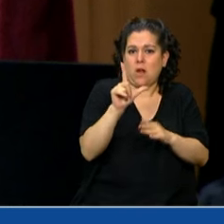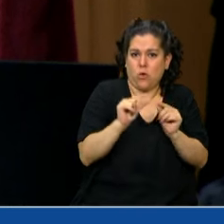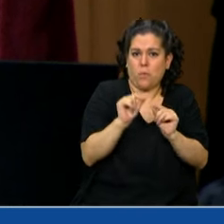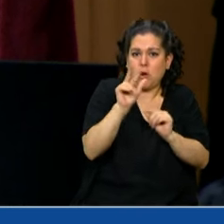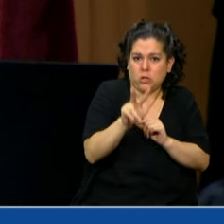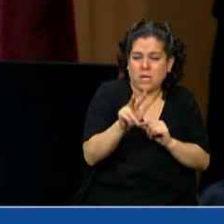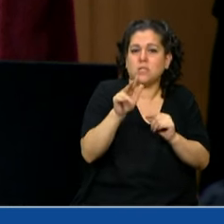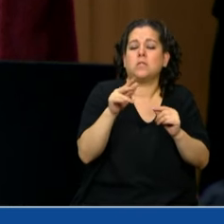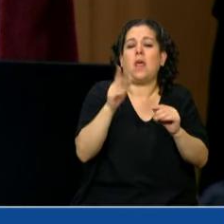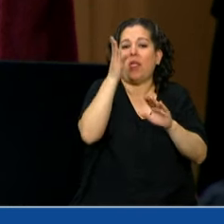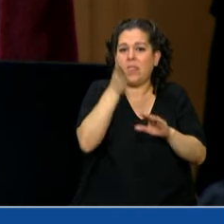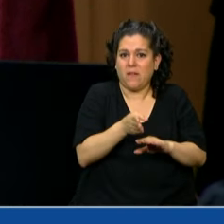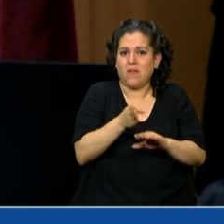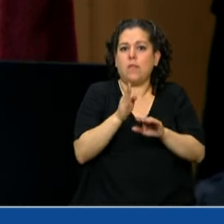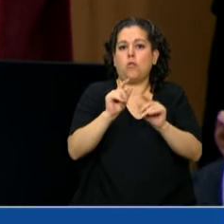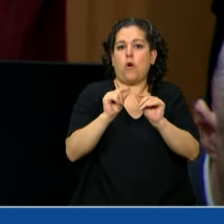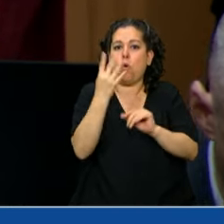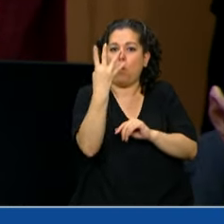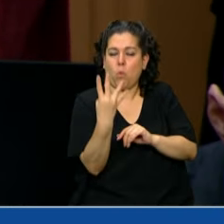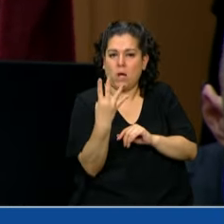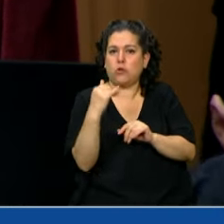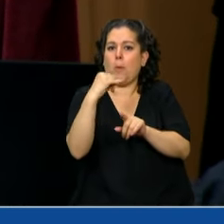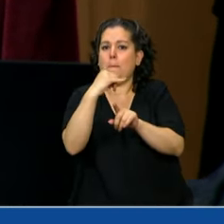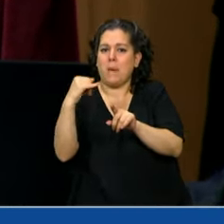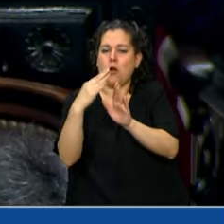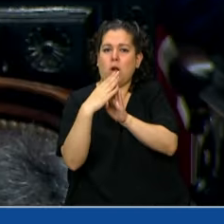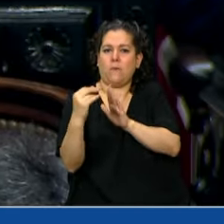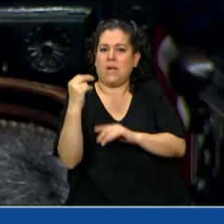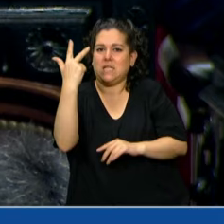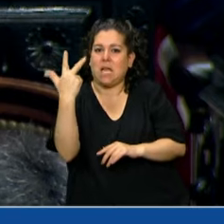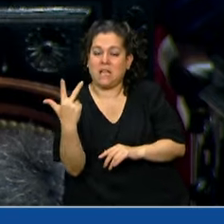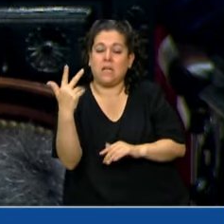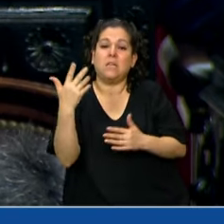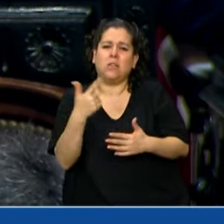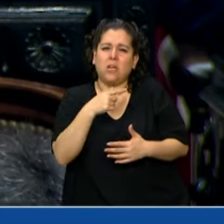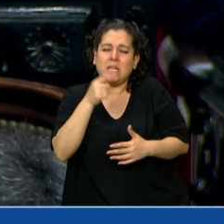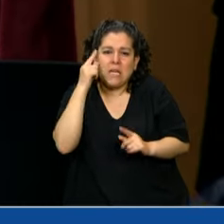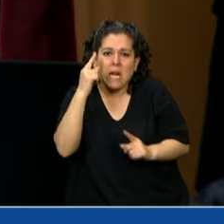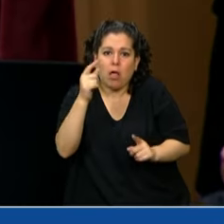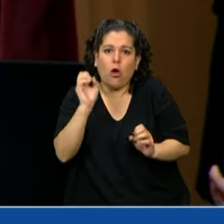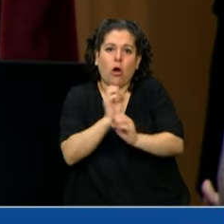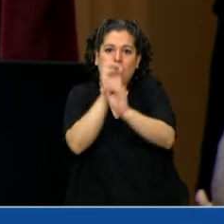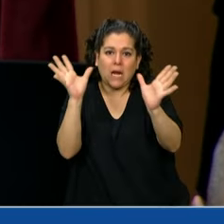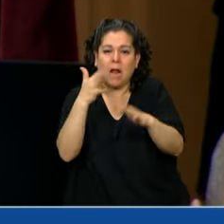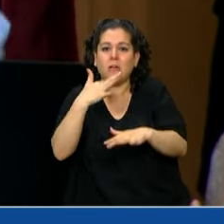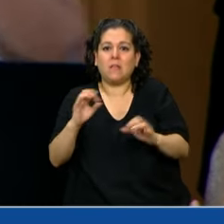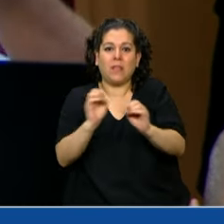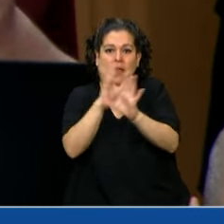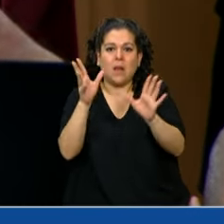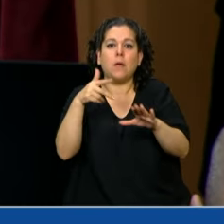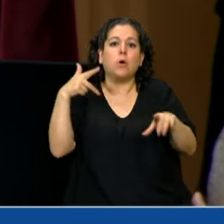sobre valor de referencia 4 menos valor de referencia 3 creo que quedó claro como lo dije ahora que nadie